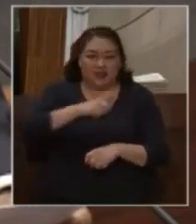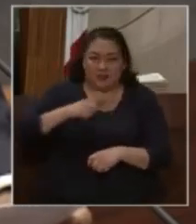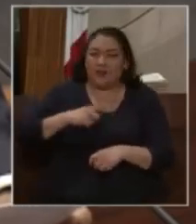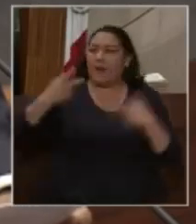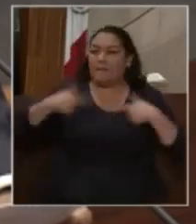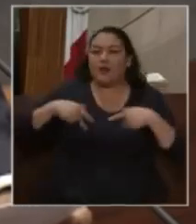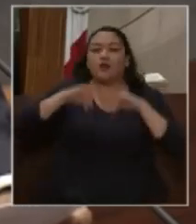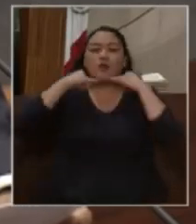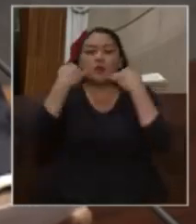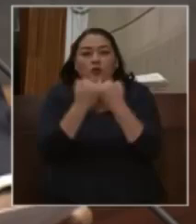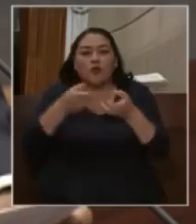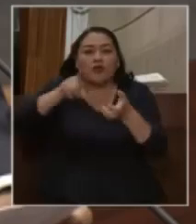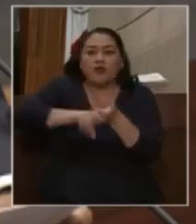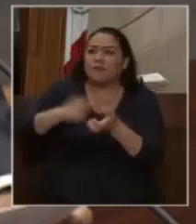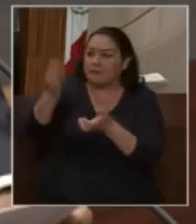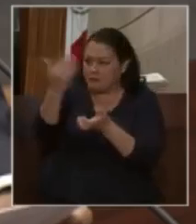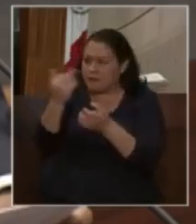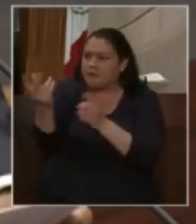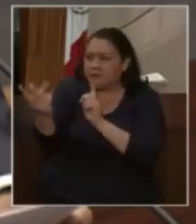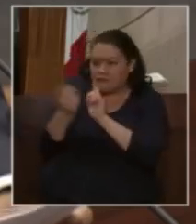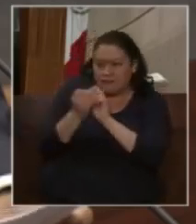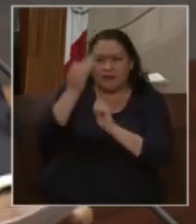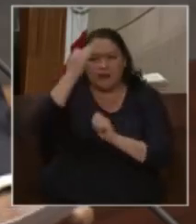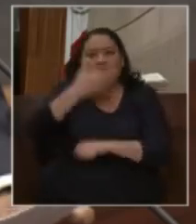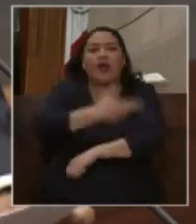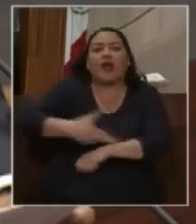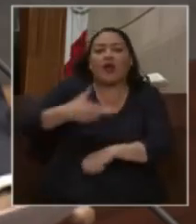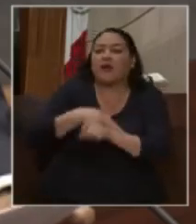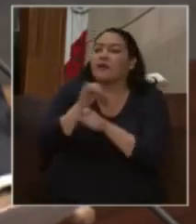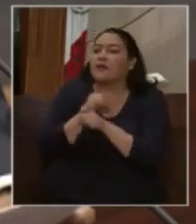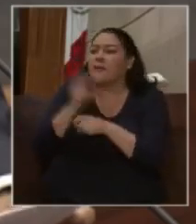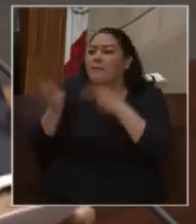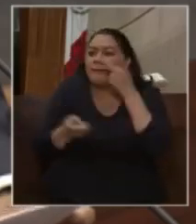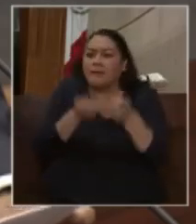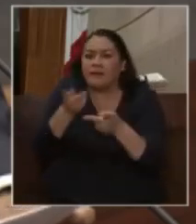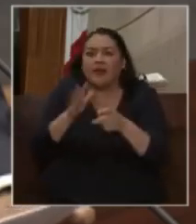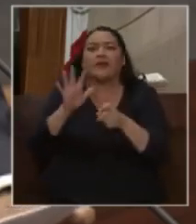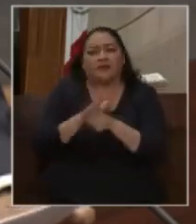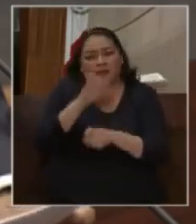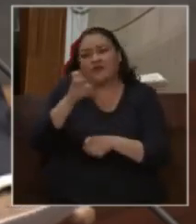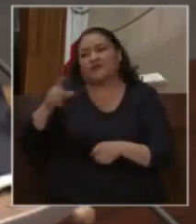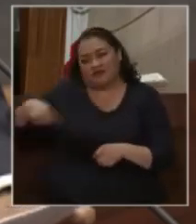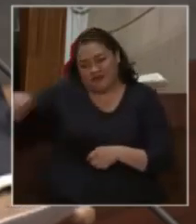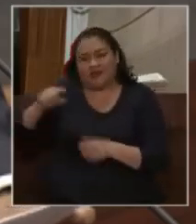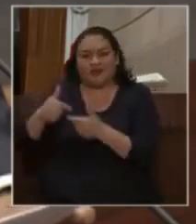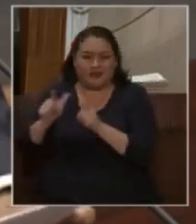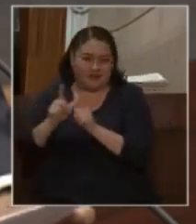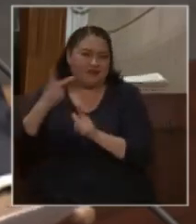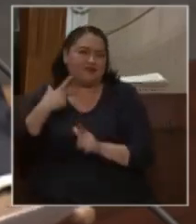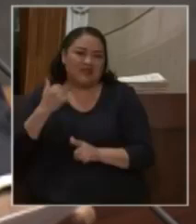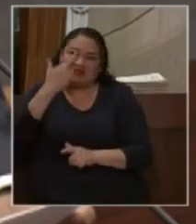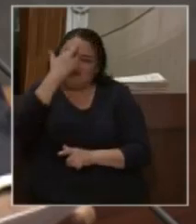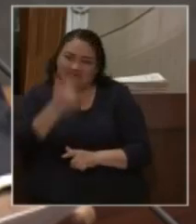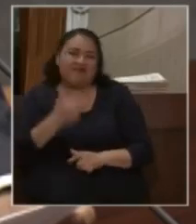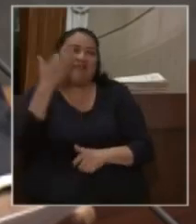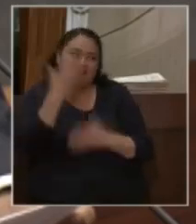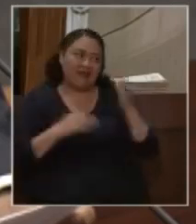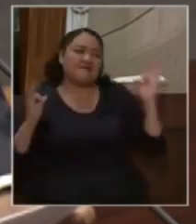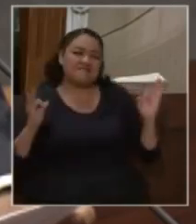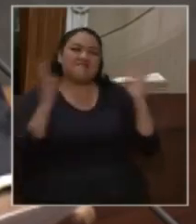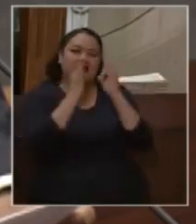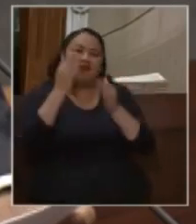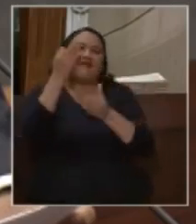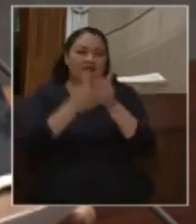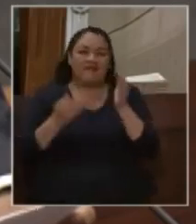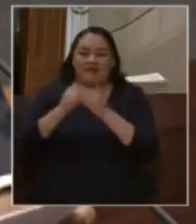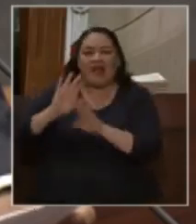que lo integran para que comparecieran al procedimiento sancionador. De ahí que también resulta fundado el agravio relativo a la violación a la garantía de audiencia en